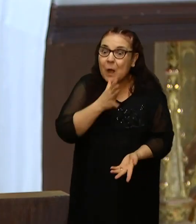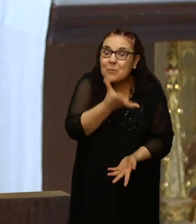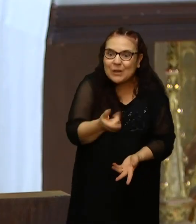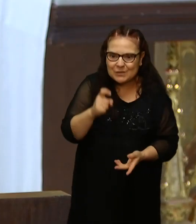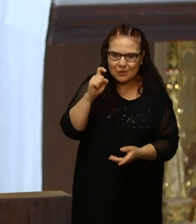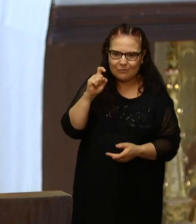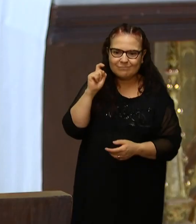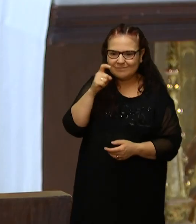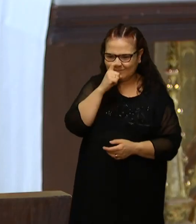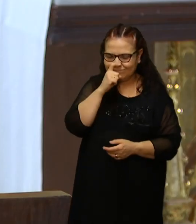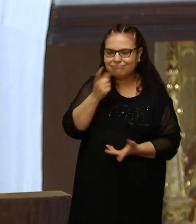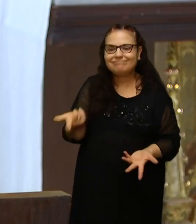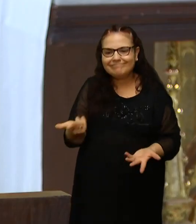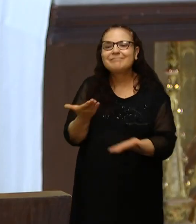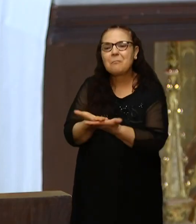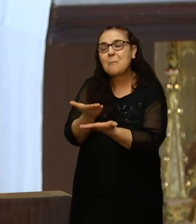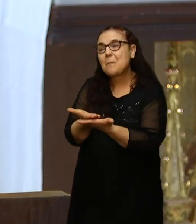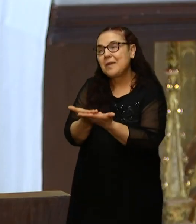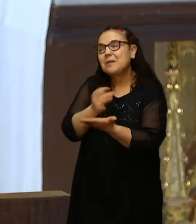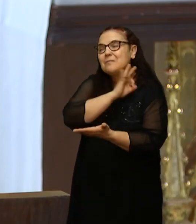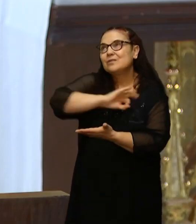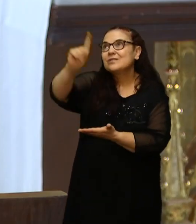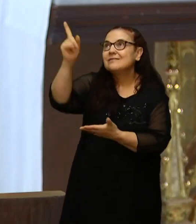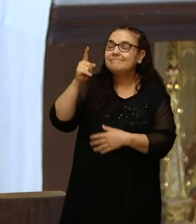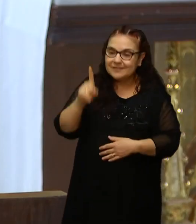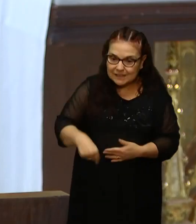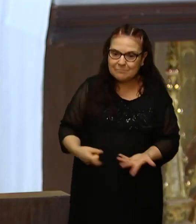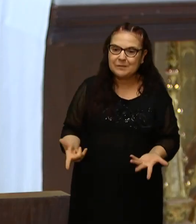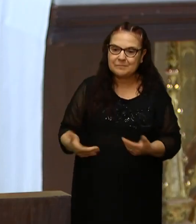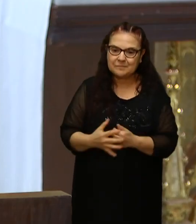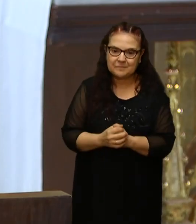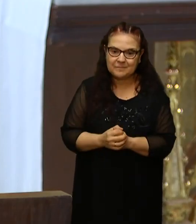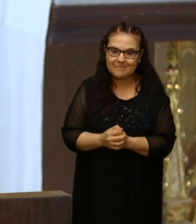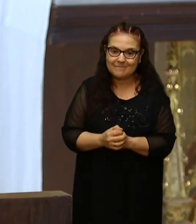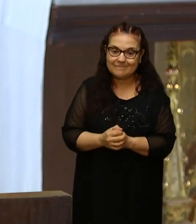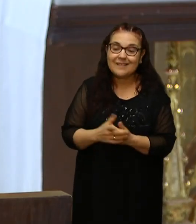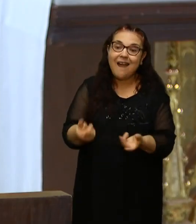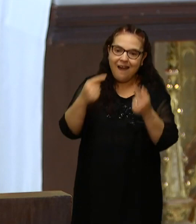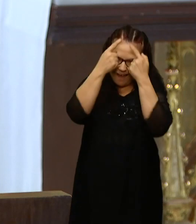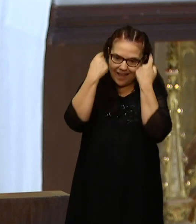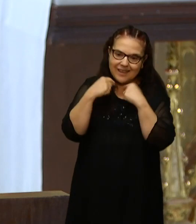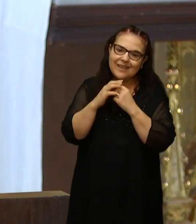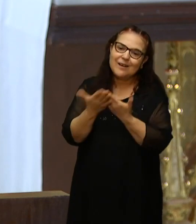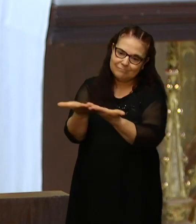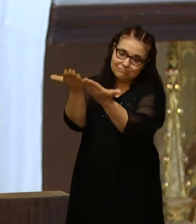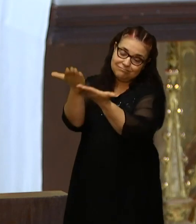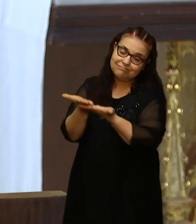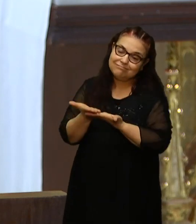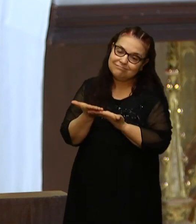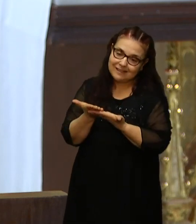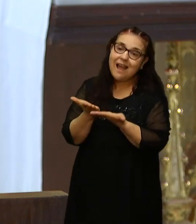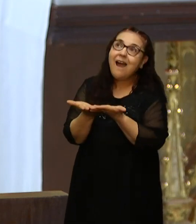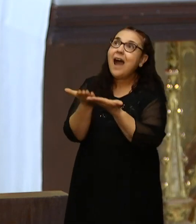recordamos, pedimos al Señor también que, o a ella, que nos encomiende ante